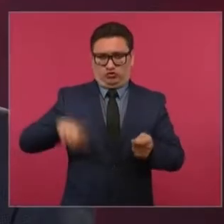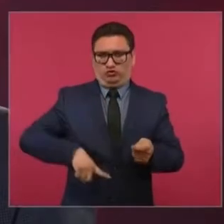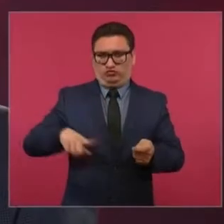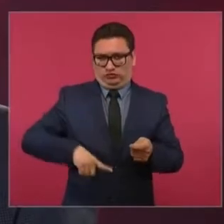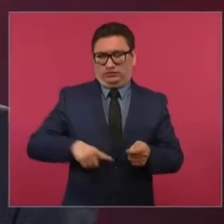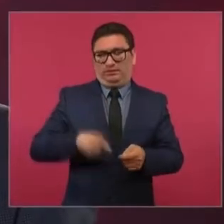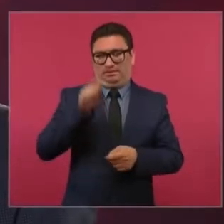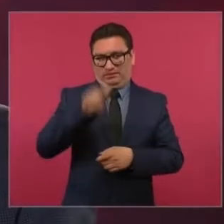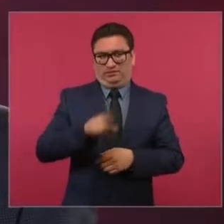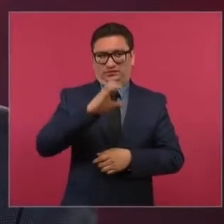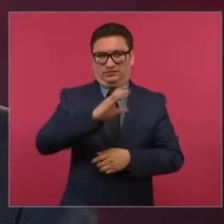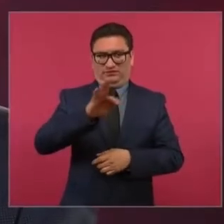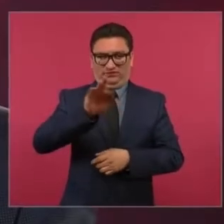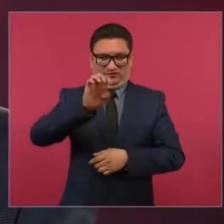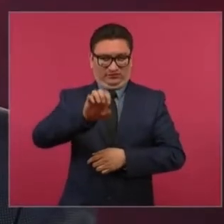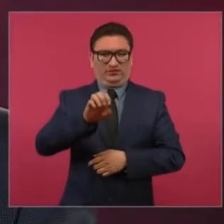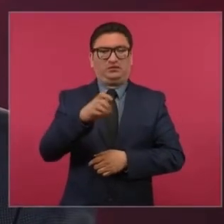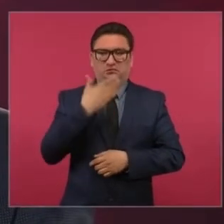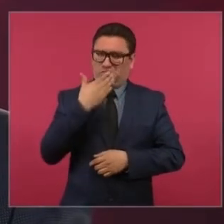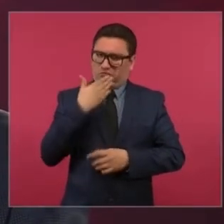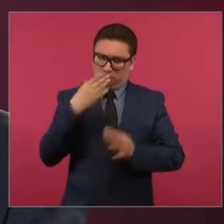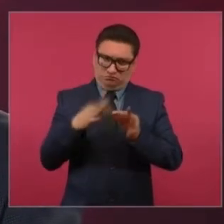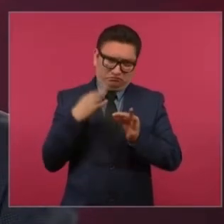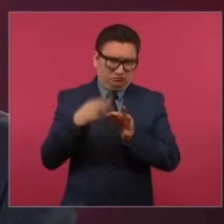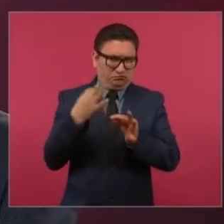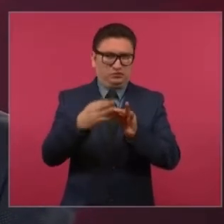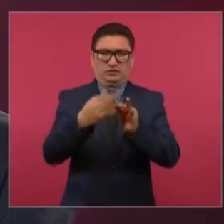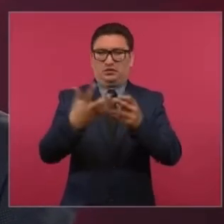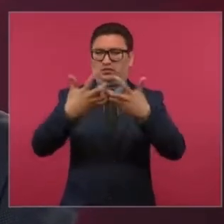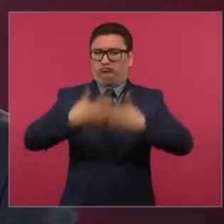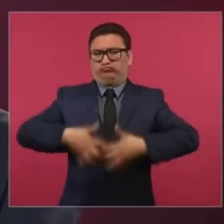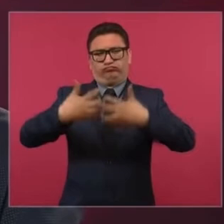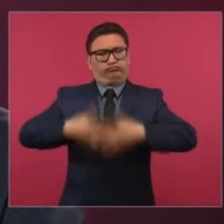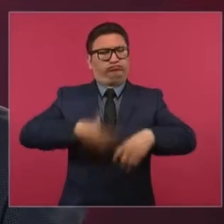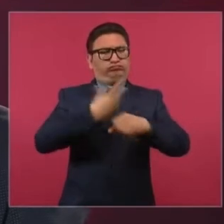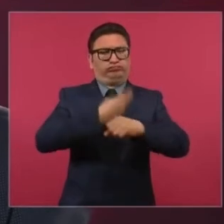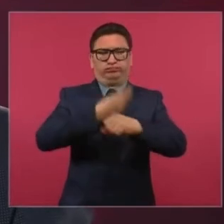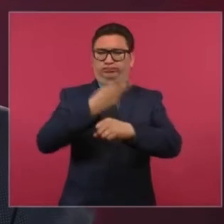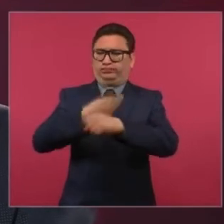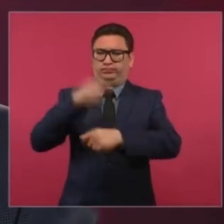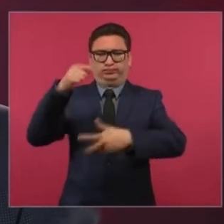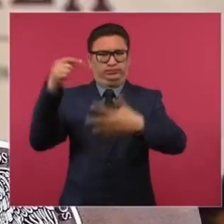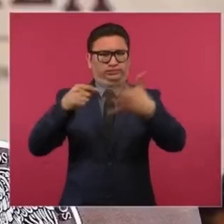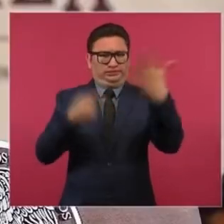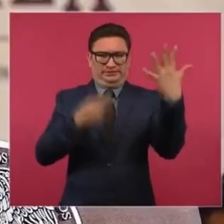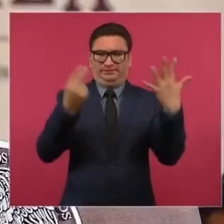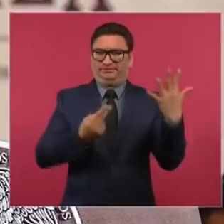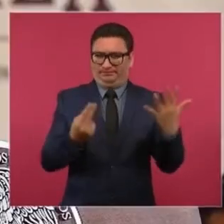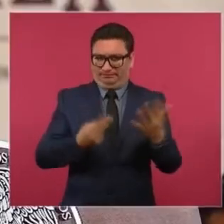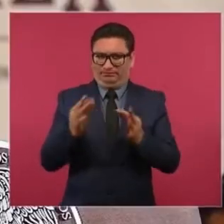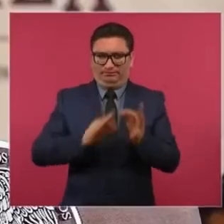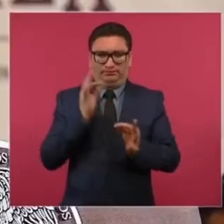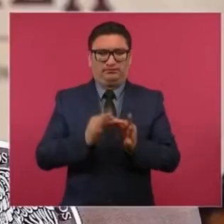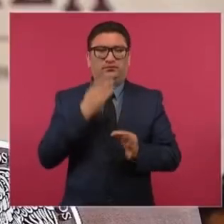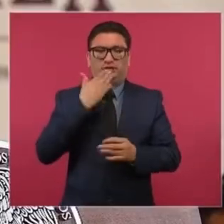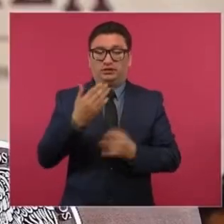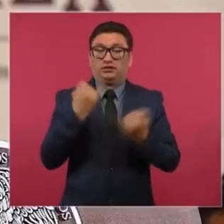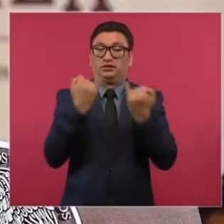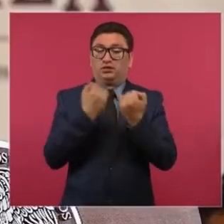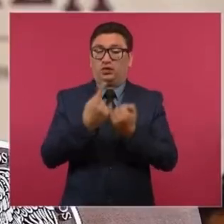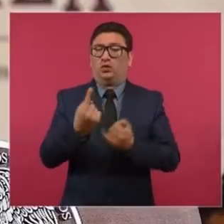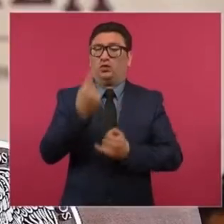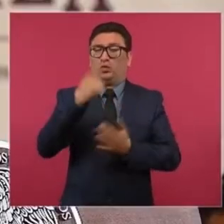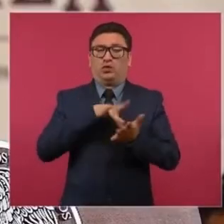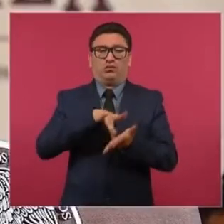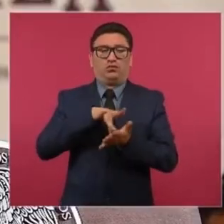CFE, está corriendo, se están construyendo las plantas necesarias para ello. Y hubo además un apoyo